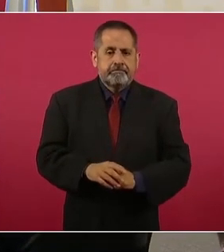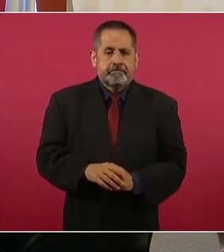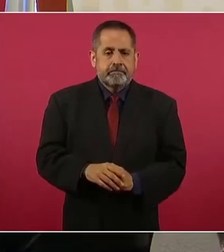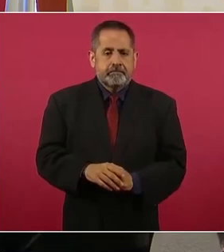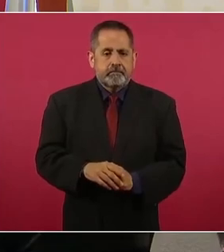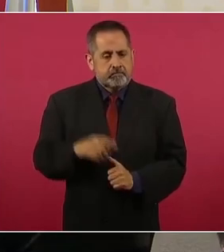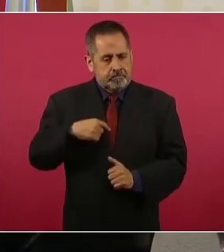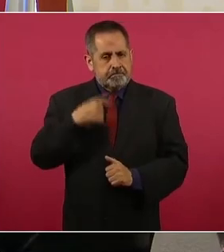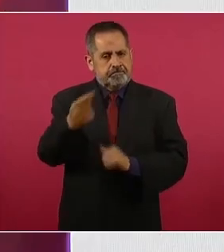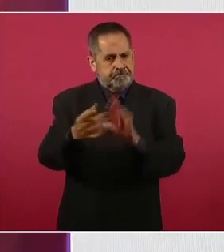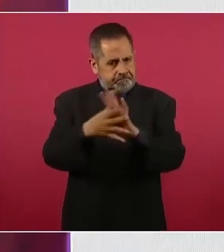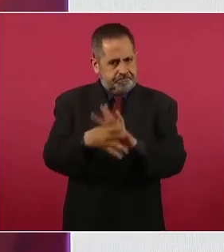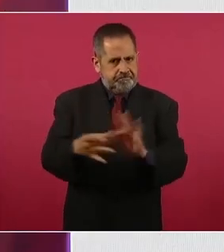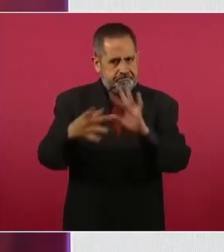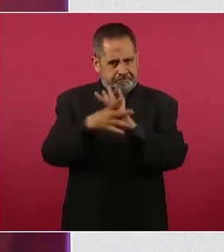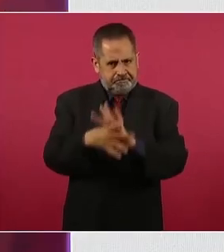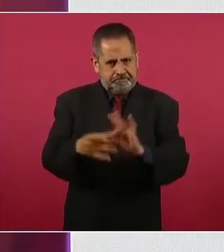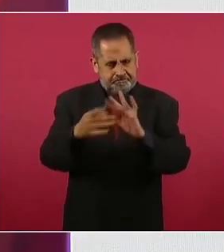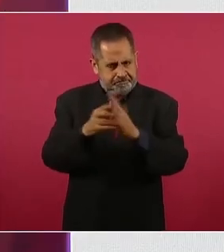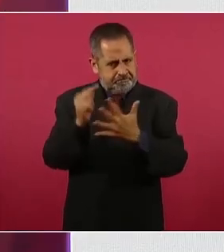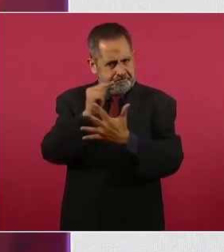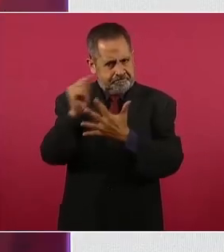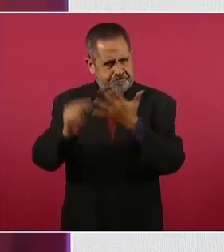Lo tengo que explicar.